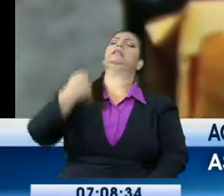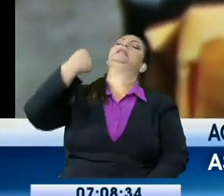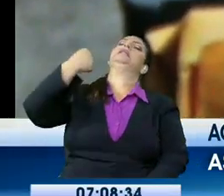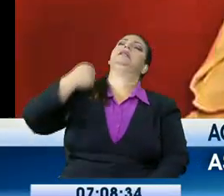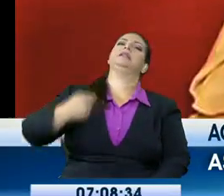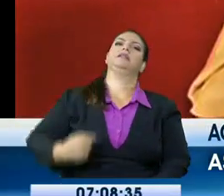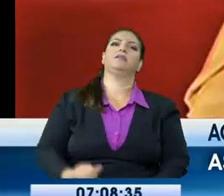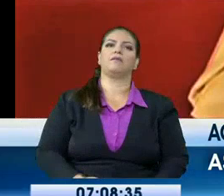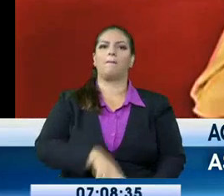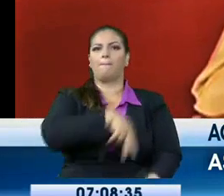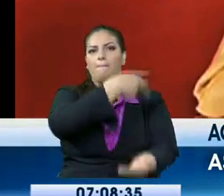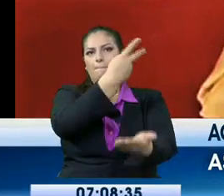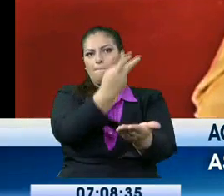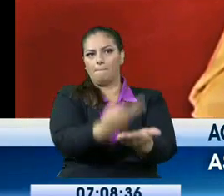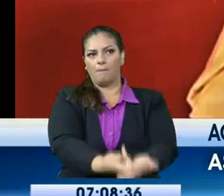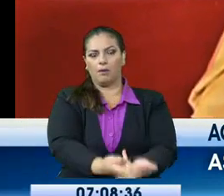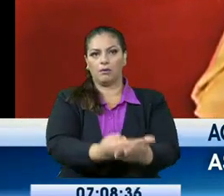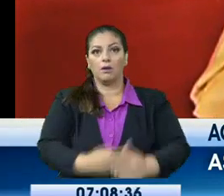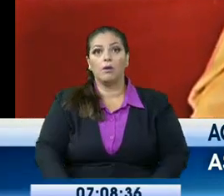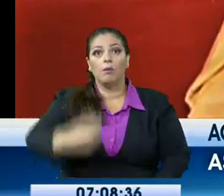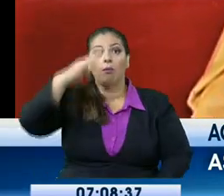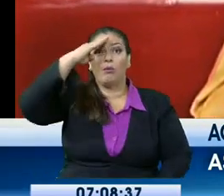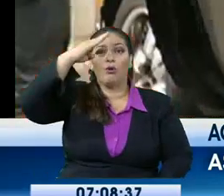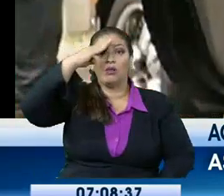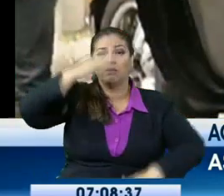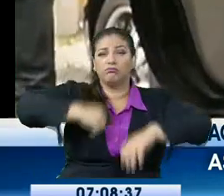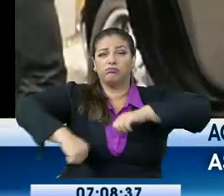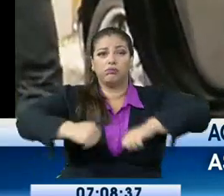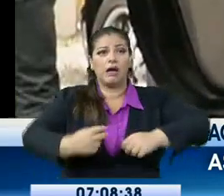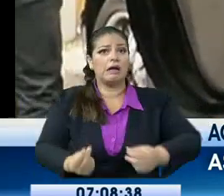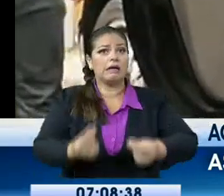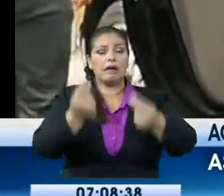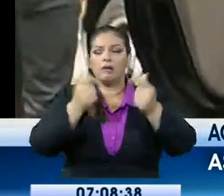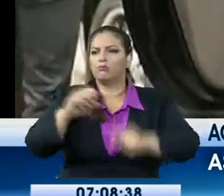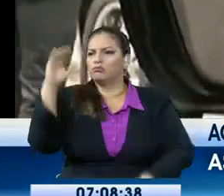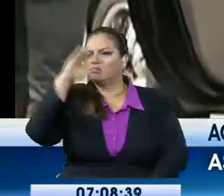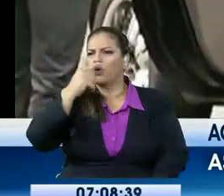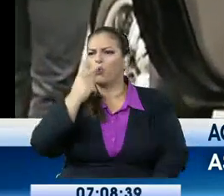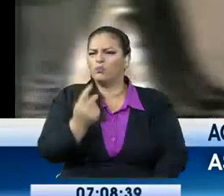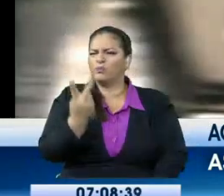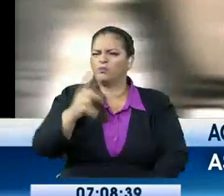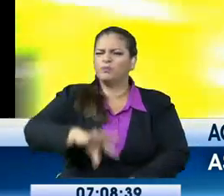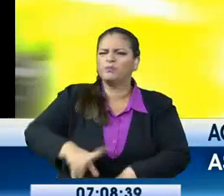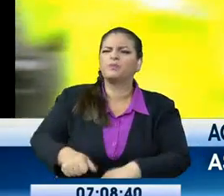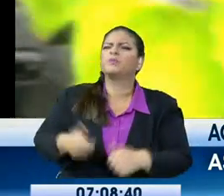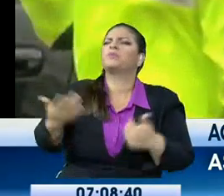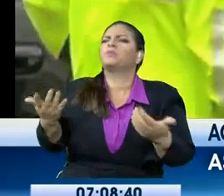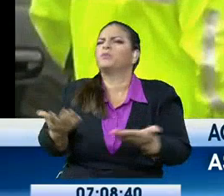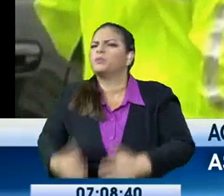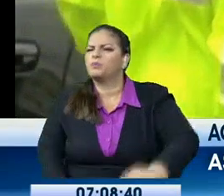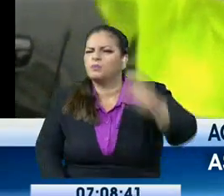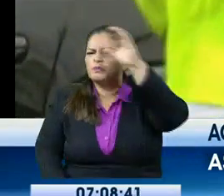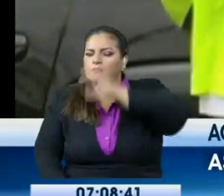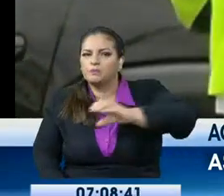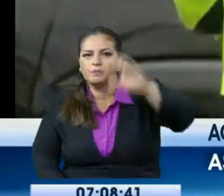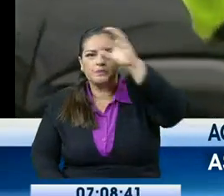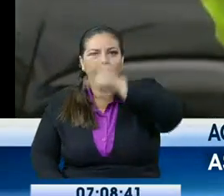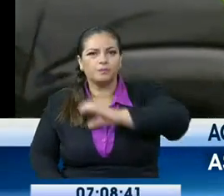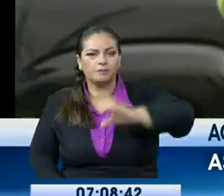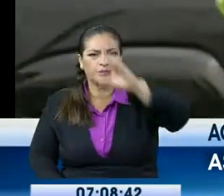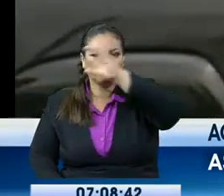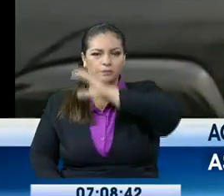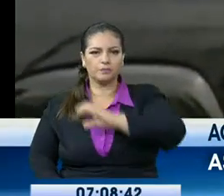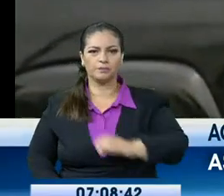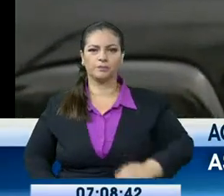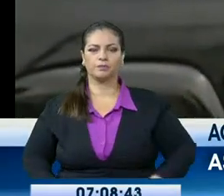acción. De ahí que se desplegaron los agentes policiales para dar con el paradero de los sujetos. La persona detenida va